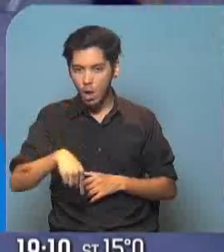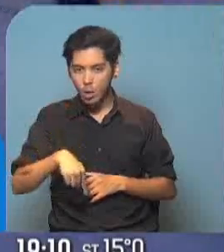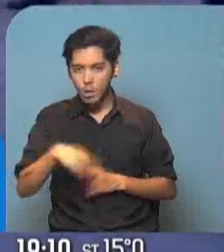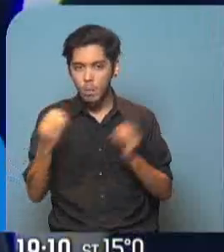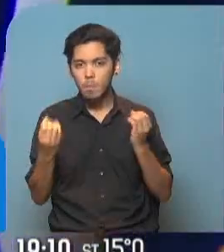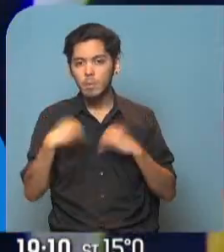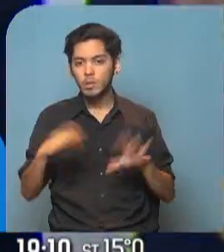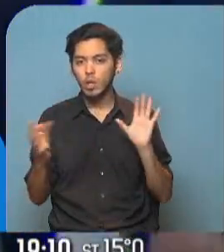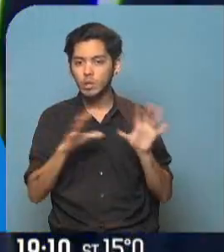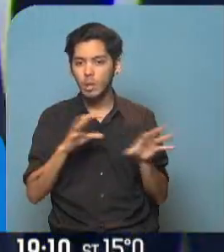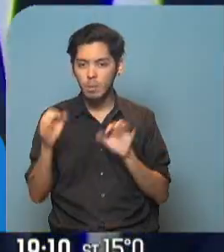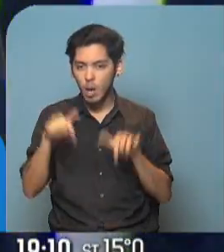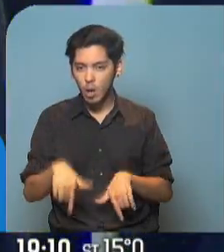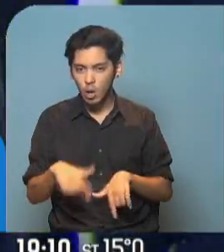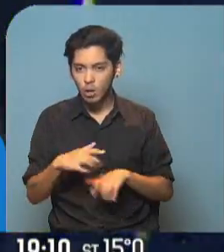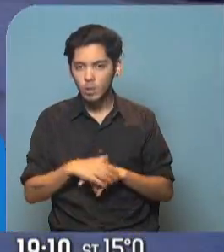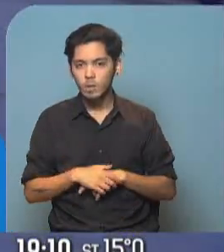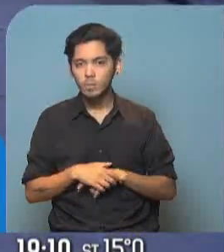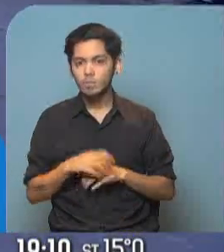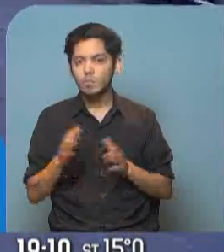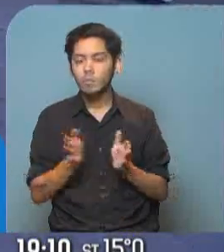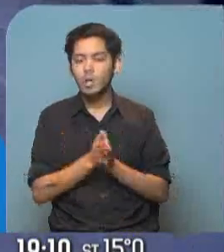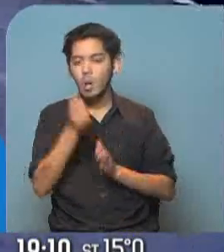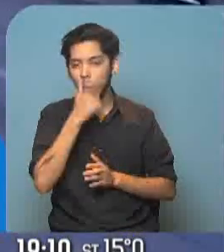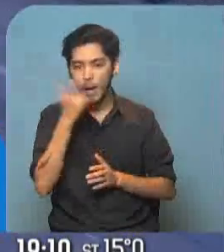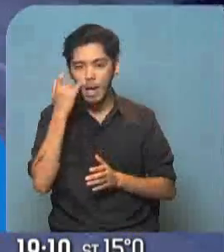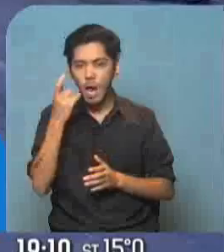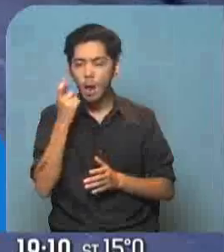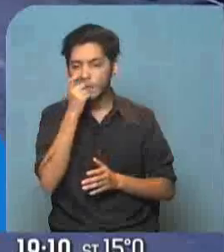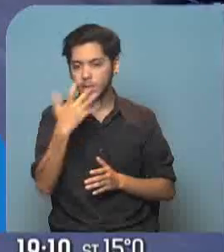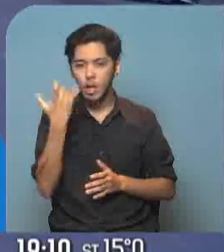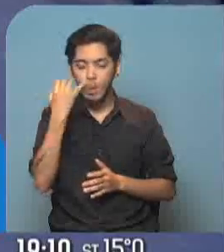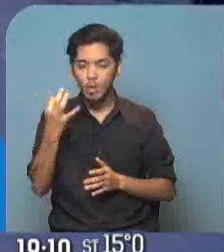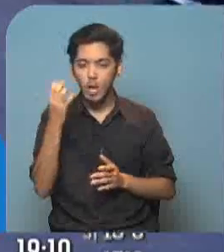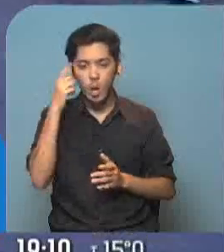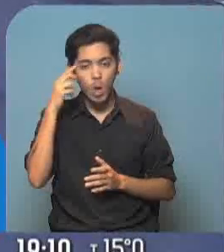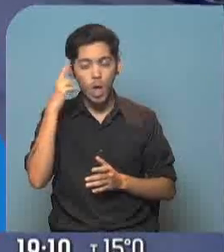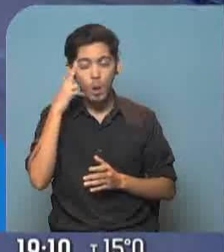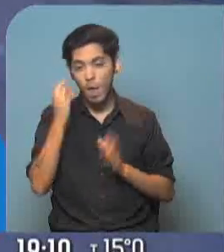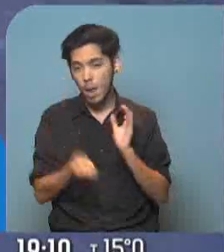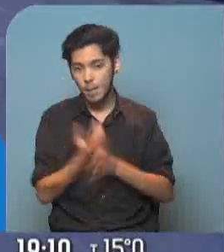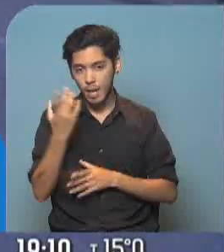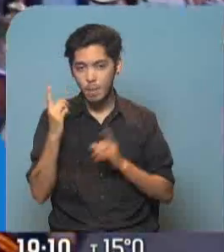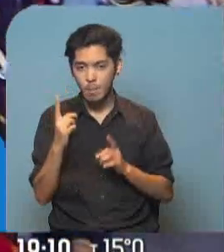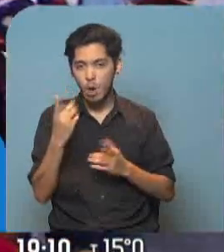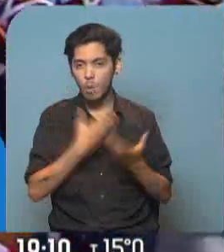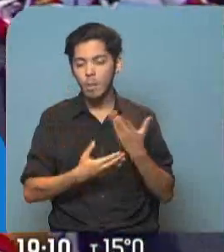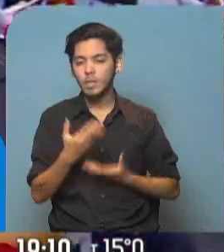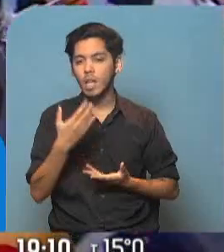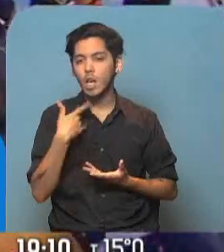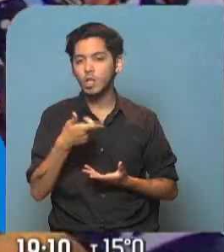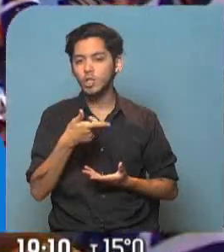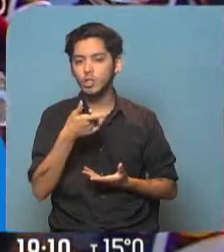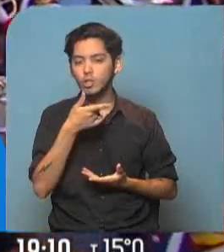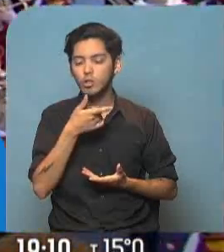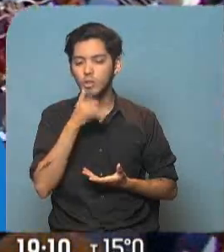temprano para Mauricio Macri esta jornada del 25 de mayo a las 9 de la mañana en la Casa Rosada. Compartieron un chocolate caliente con la